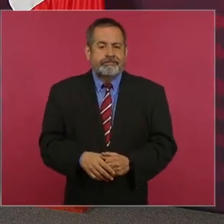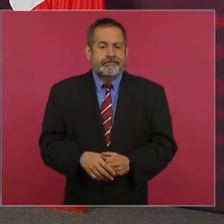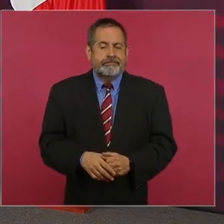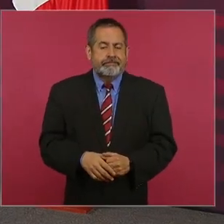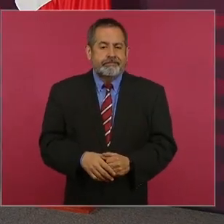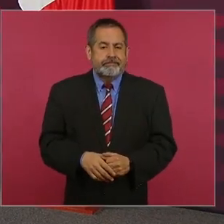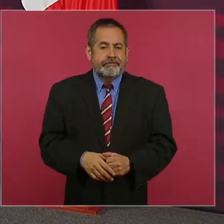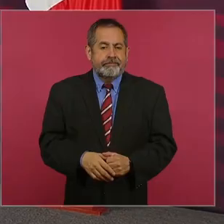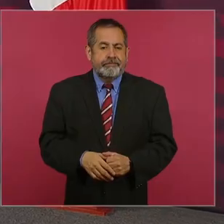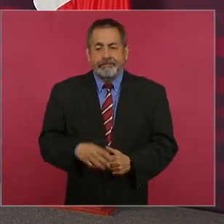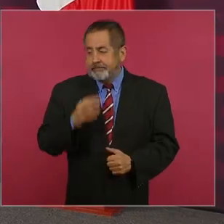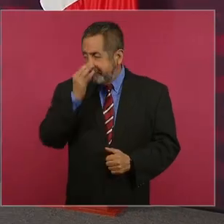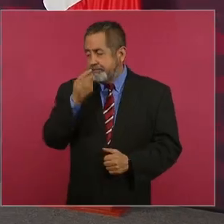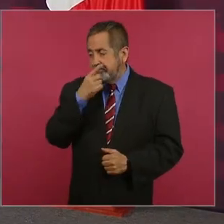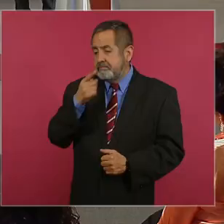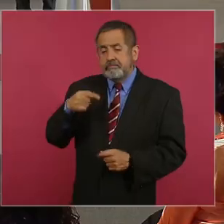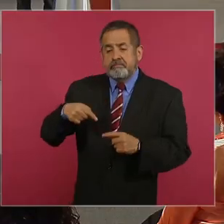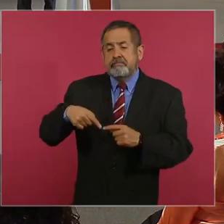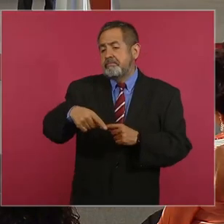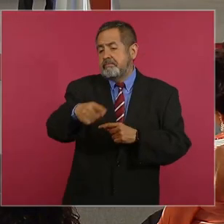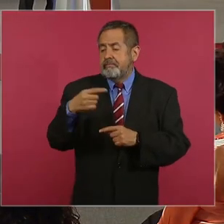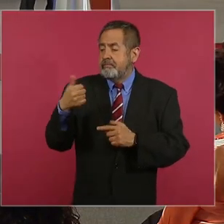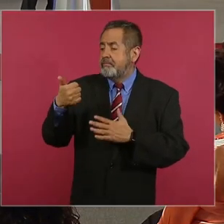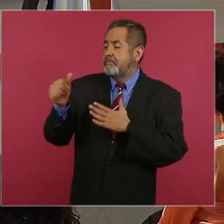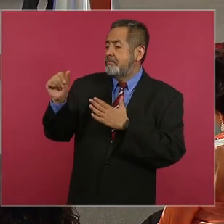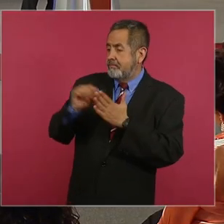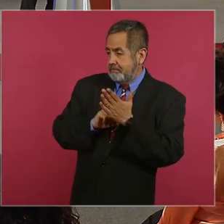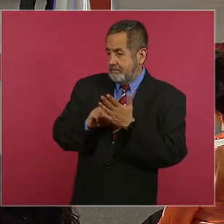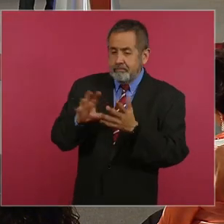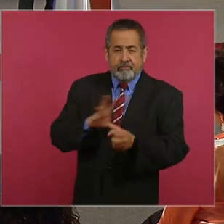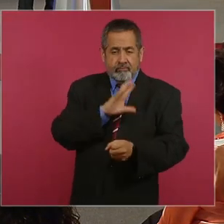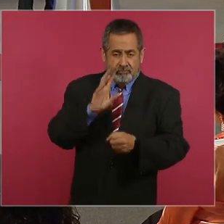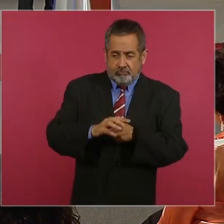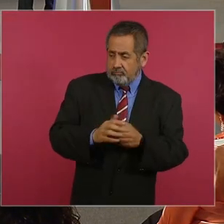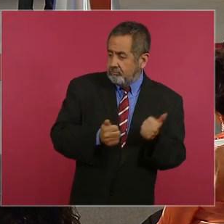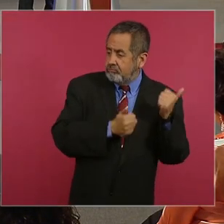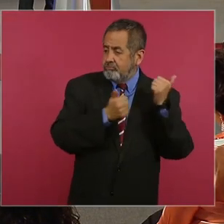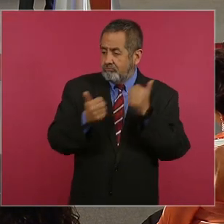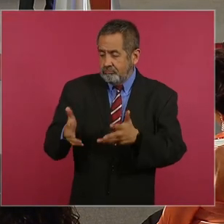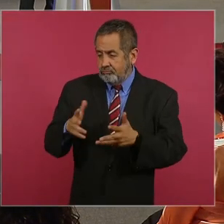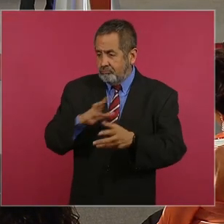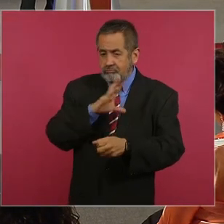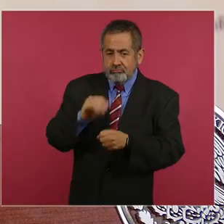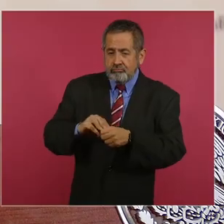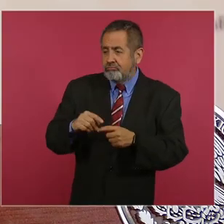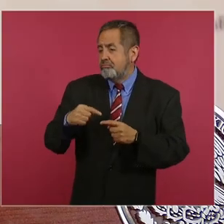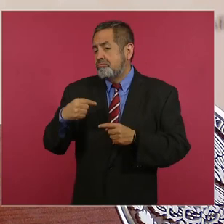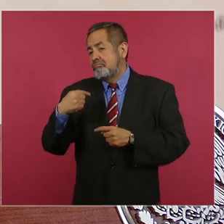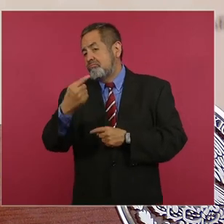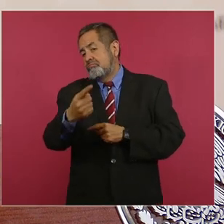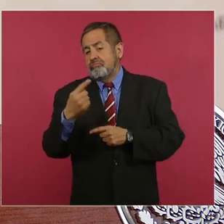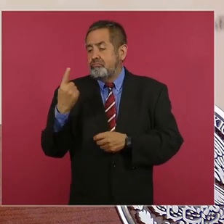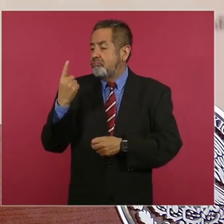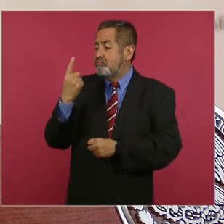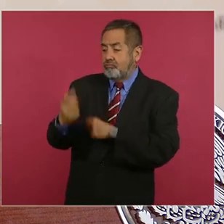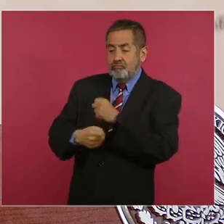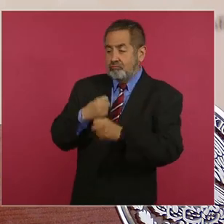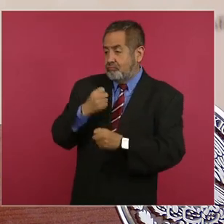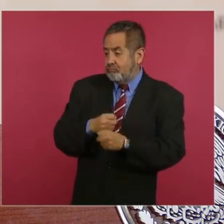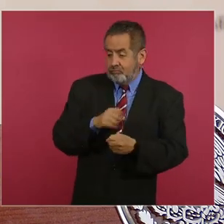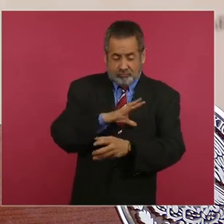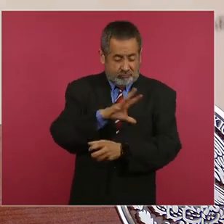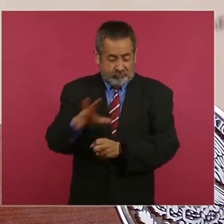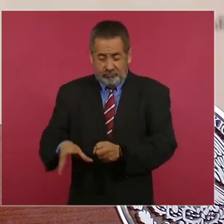nos dan seis meses hacia adelante y hasta un año para